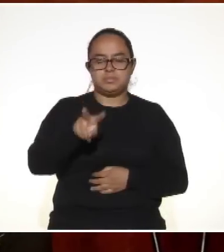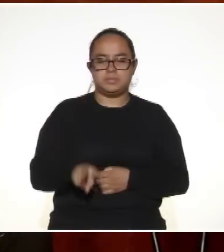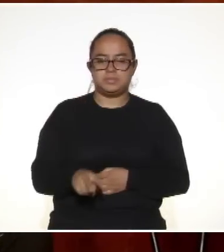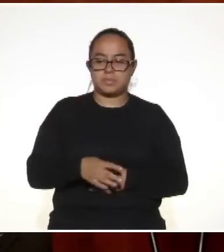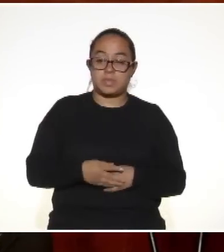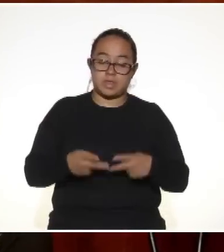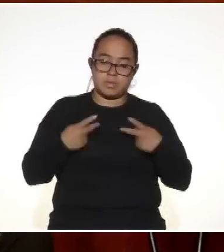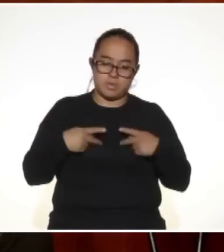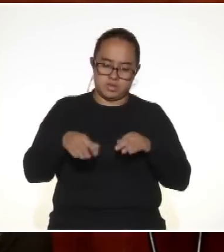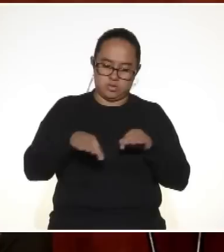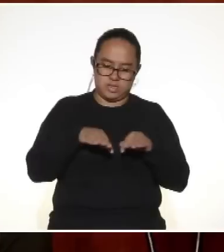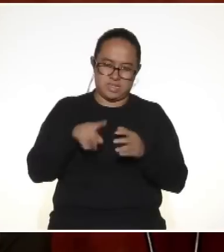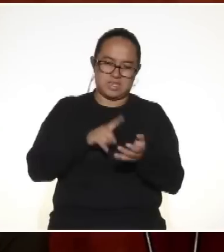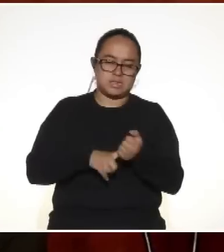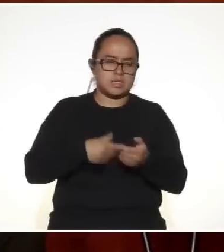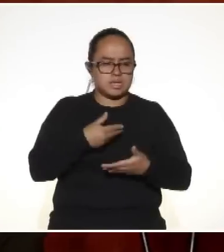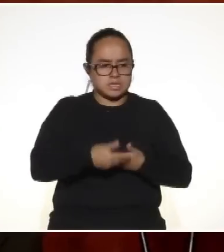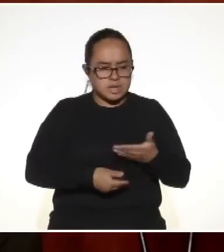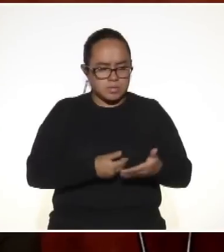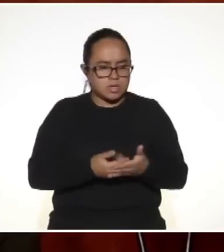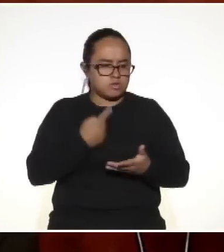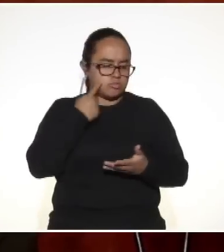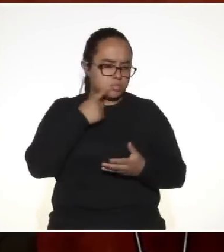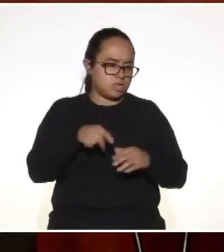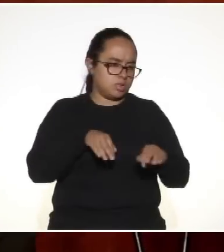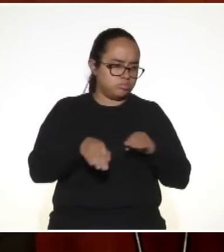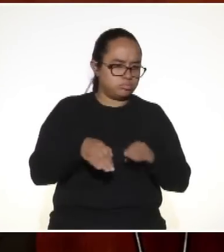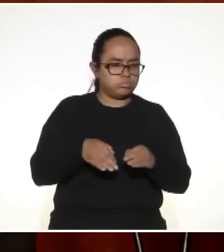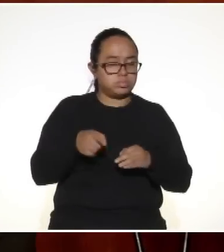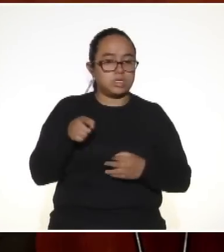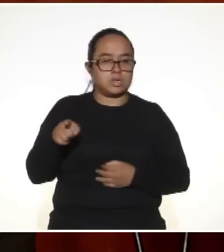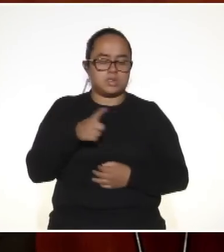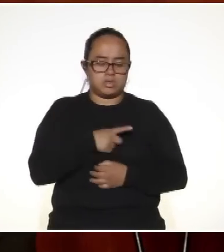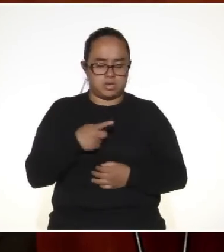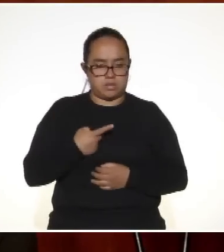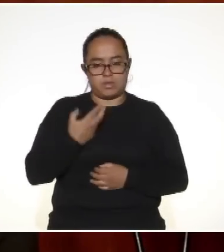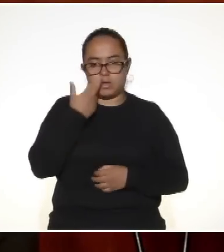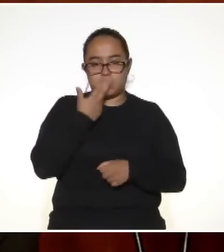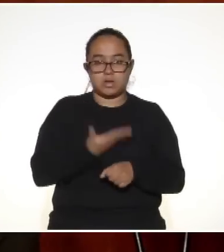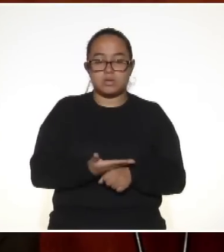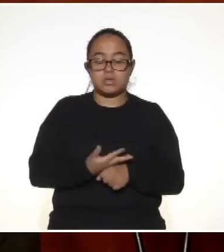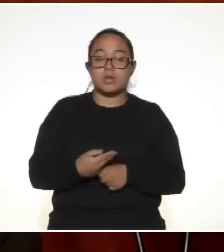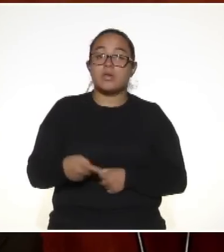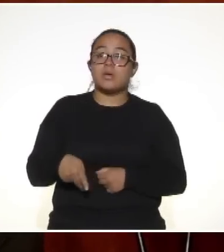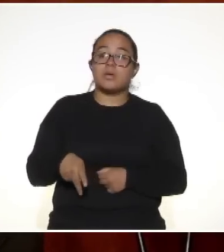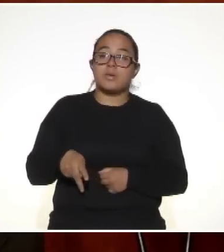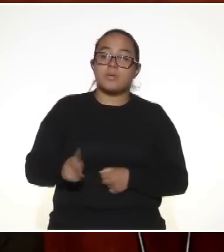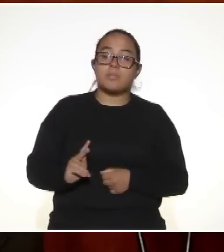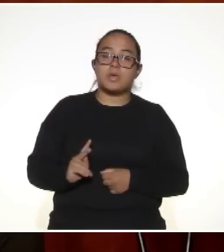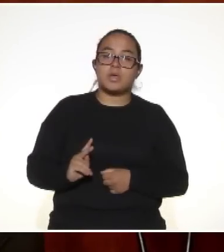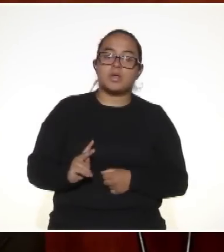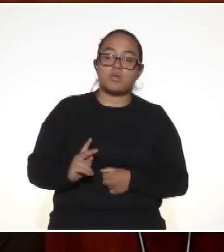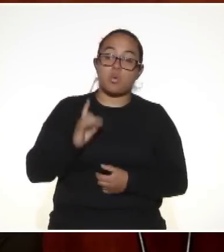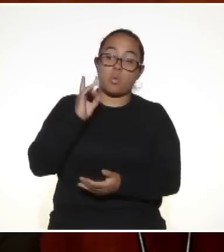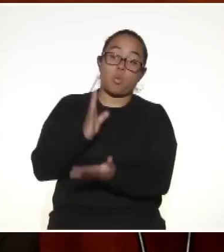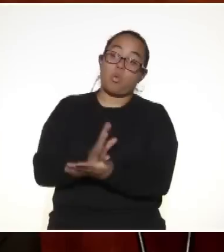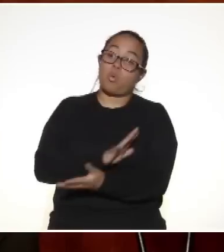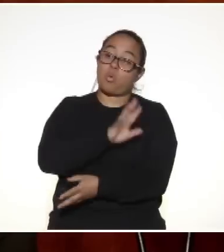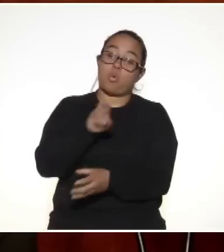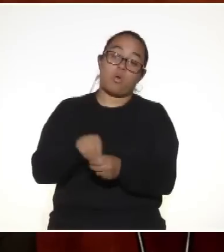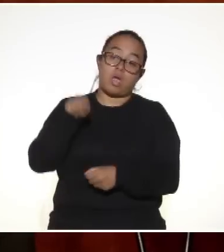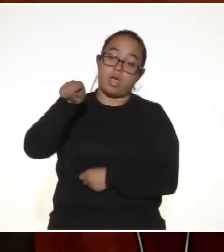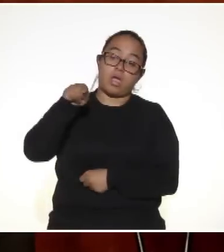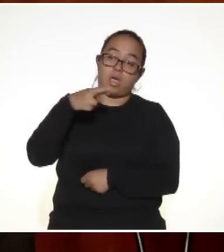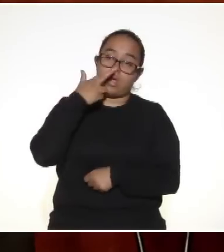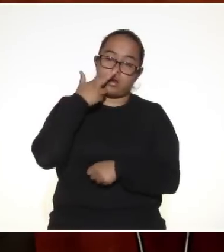prestadores de servicio tienen cierta responsabilidad, totalmente de acuerdo, pero no debemos delegar en ellos